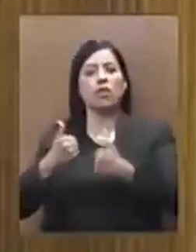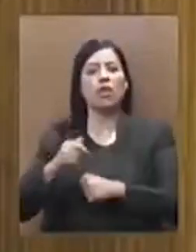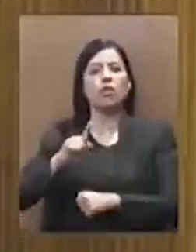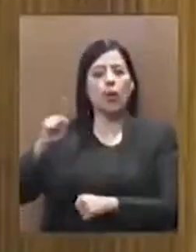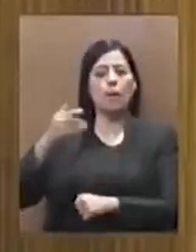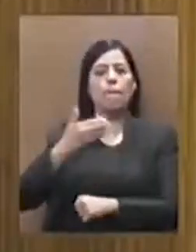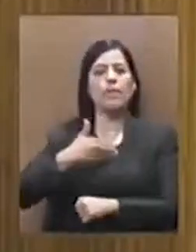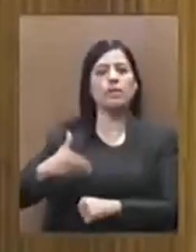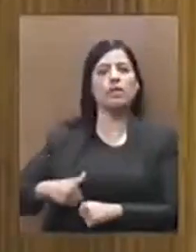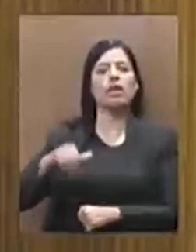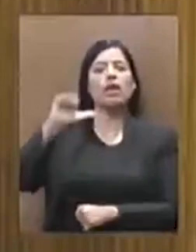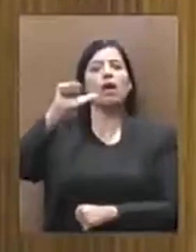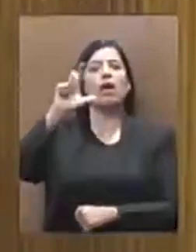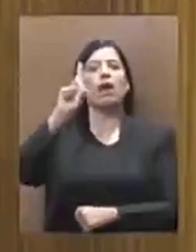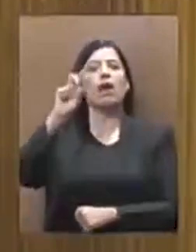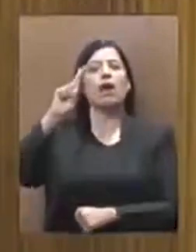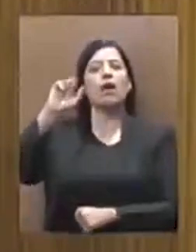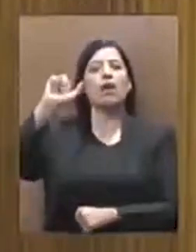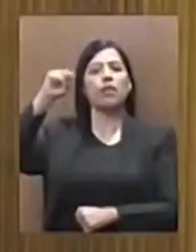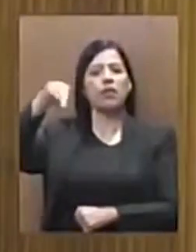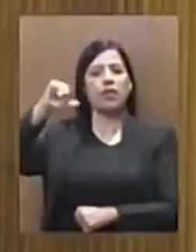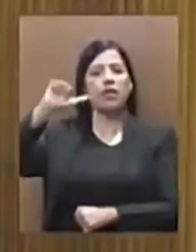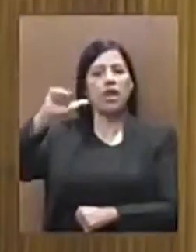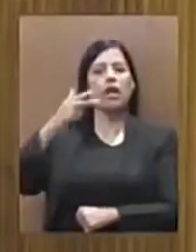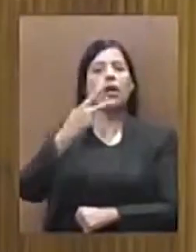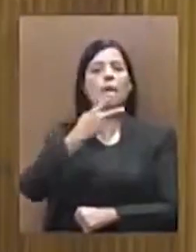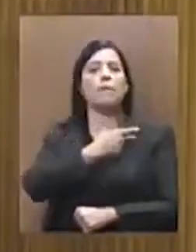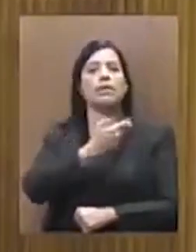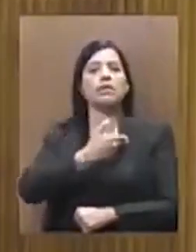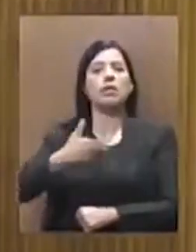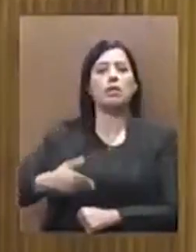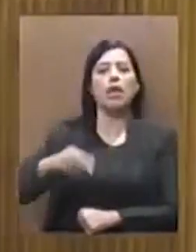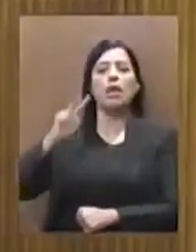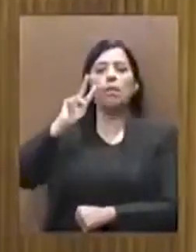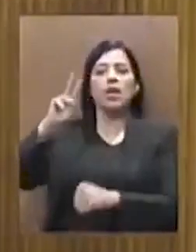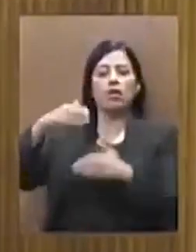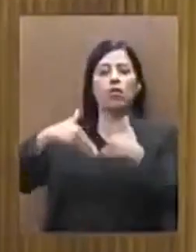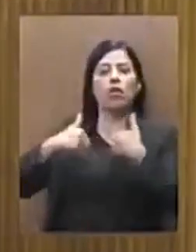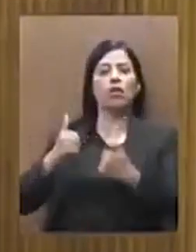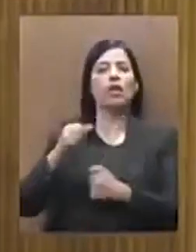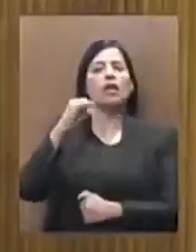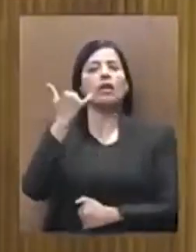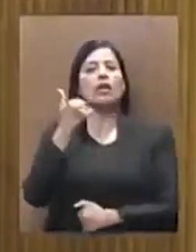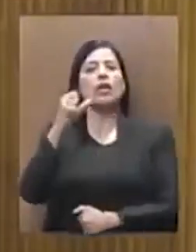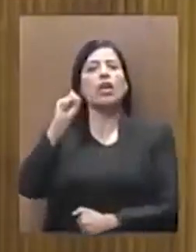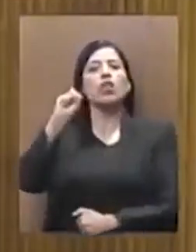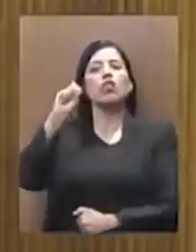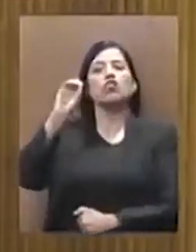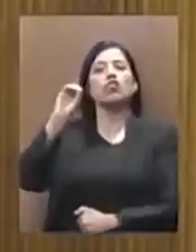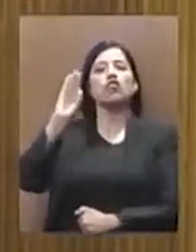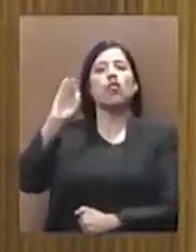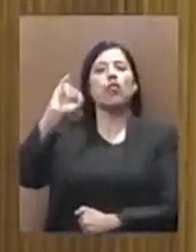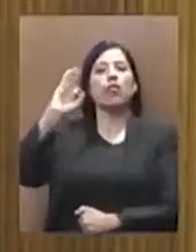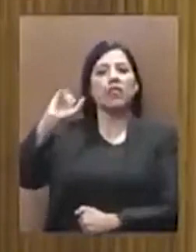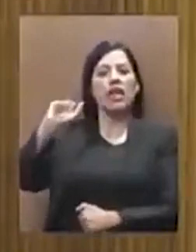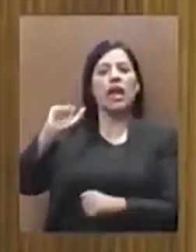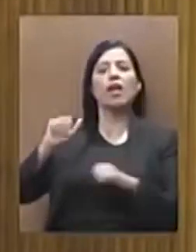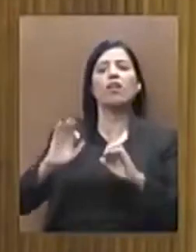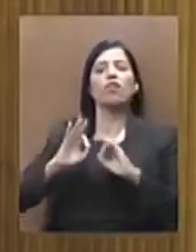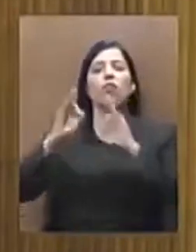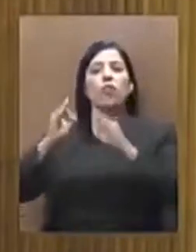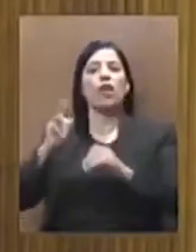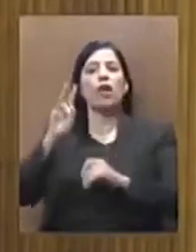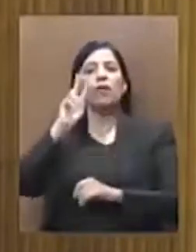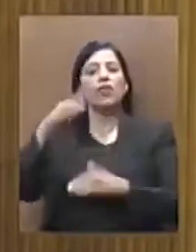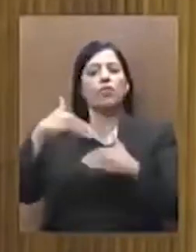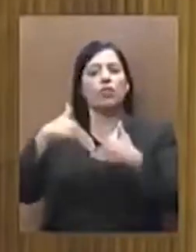la Adriana Gutiérrez es decir los días mercado vicepresidenta debiéndote entiendo y sofías a la franja Pérez fundadora de viéndote entiendo